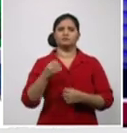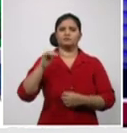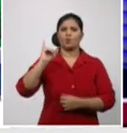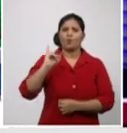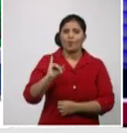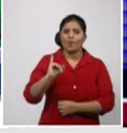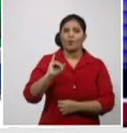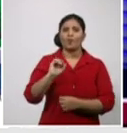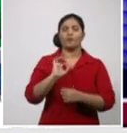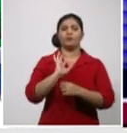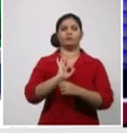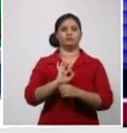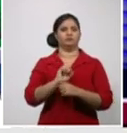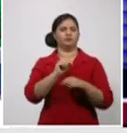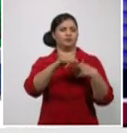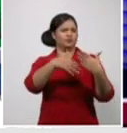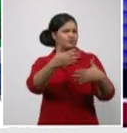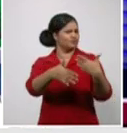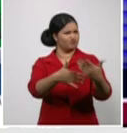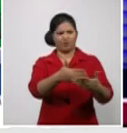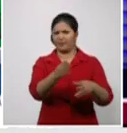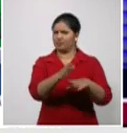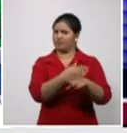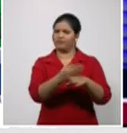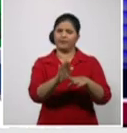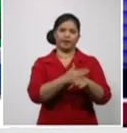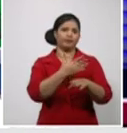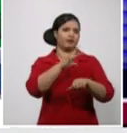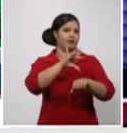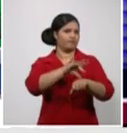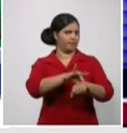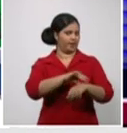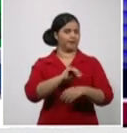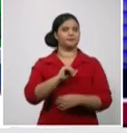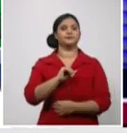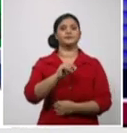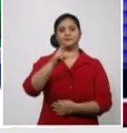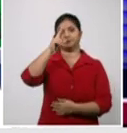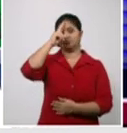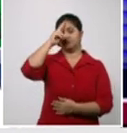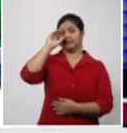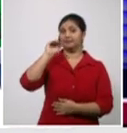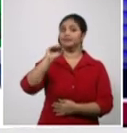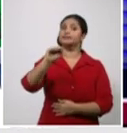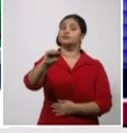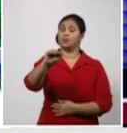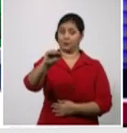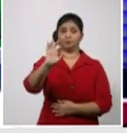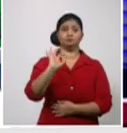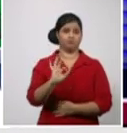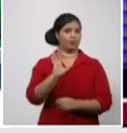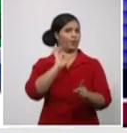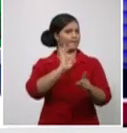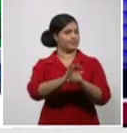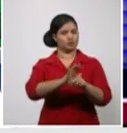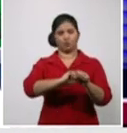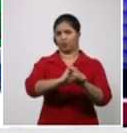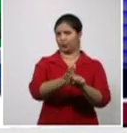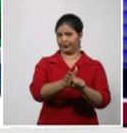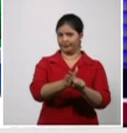se evaluó, se ingresó desde un principio, desde su primera